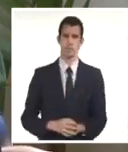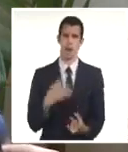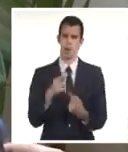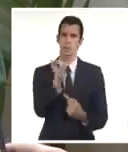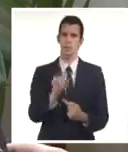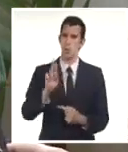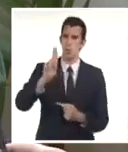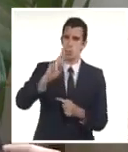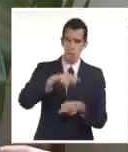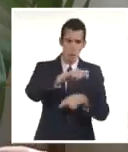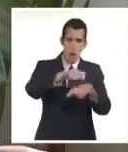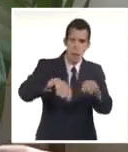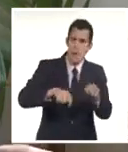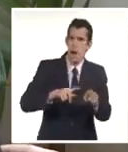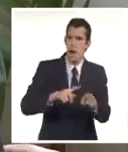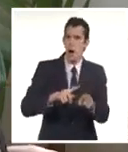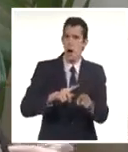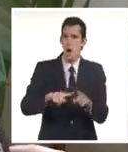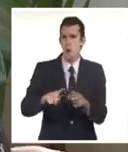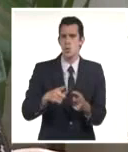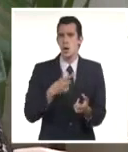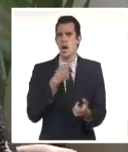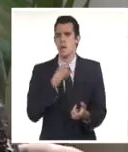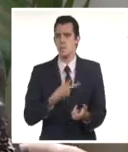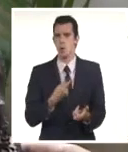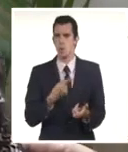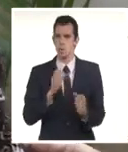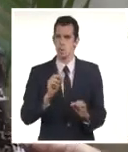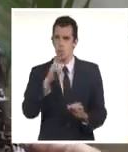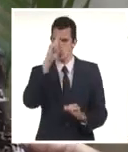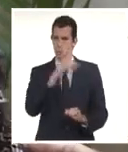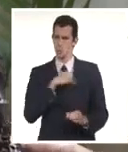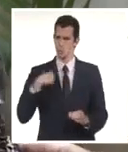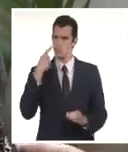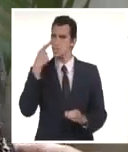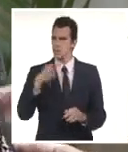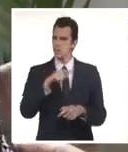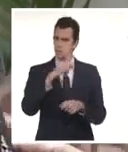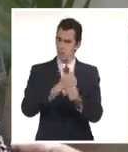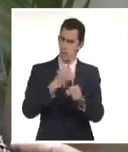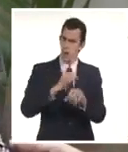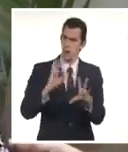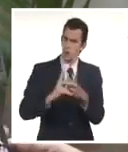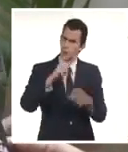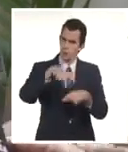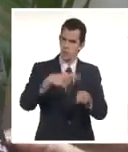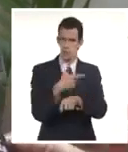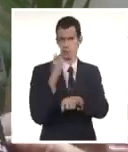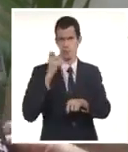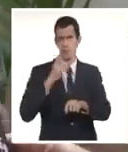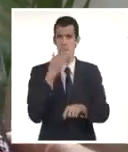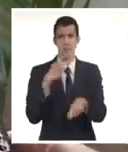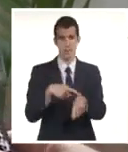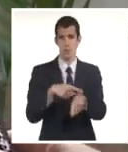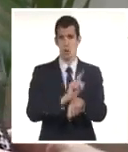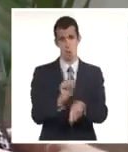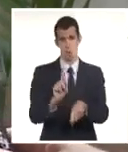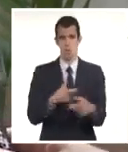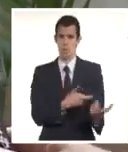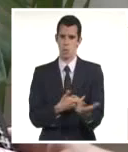inmediato, hay que decir que ha existido un trabajo muy rápido de todo el personal de salud, también de los equipos de rescate que han